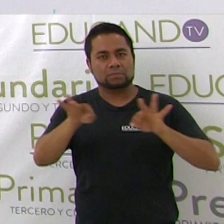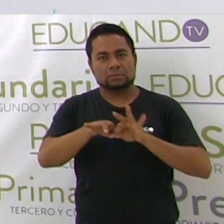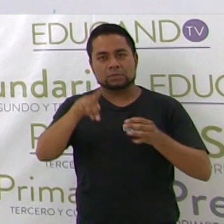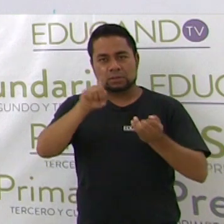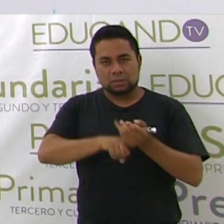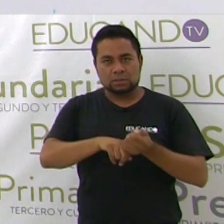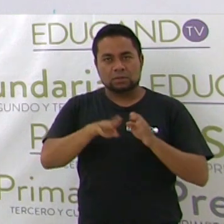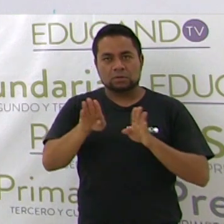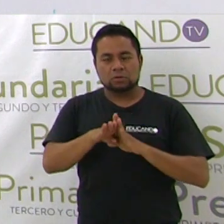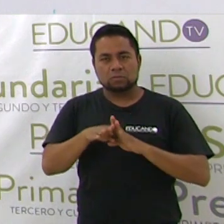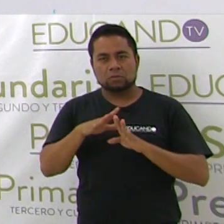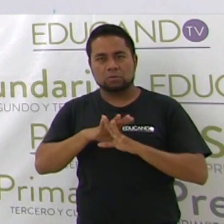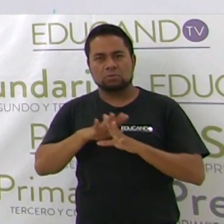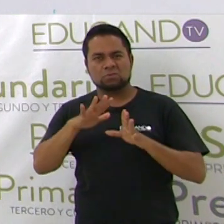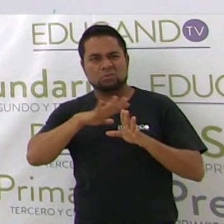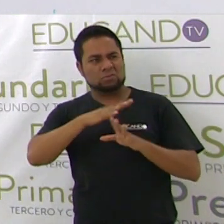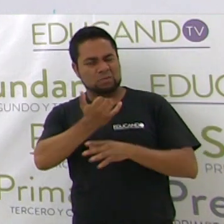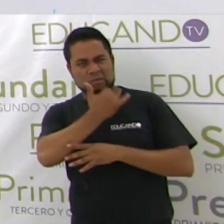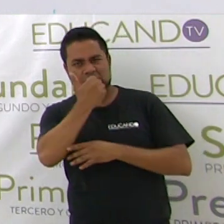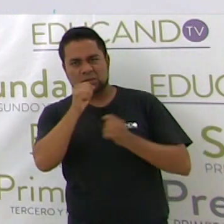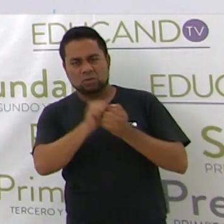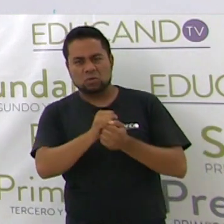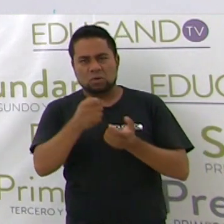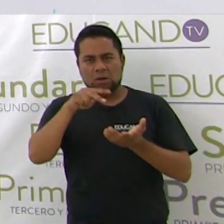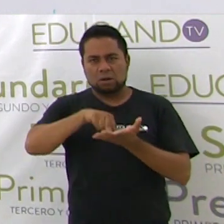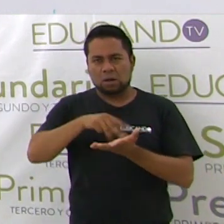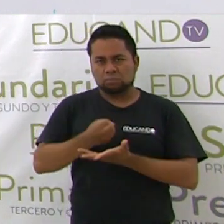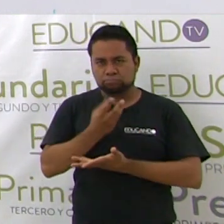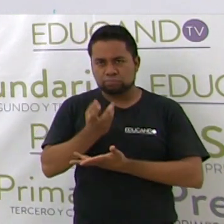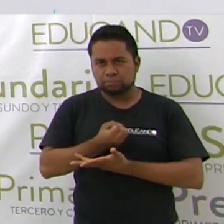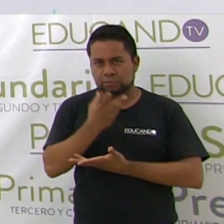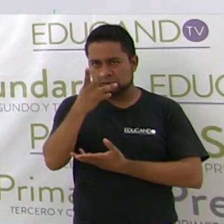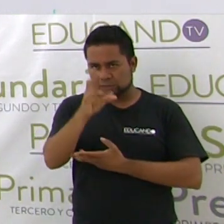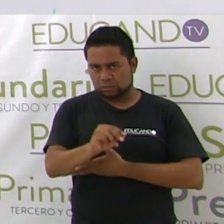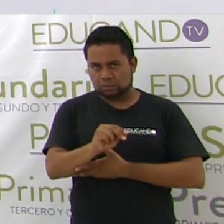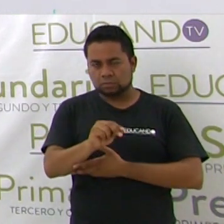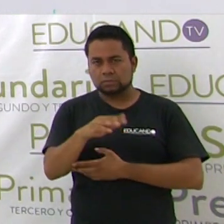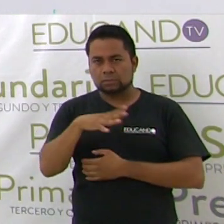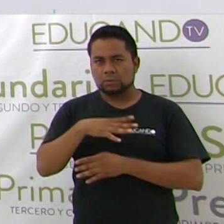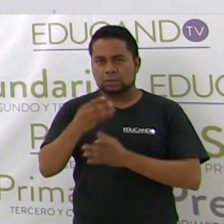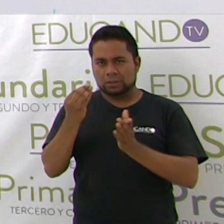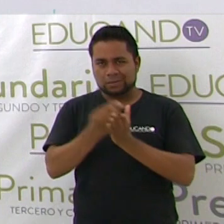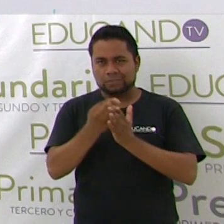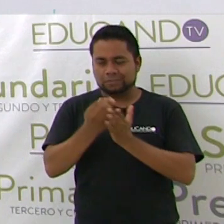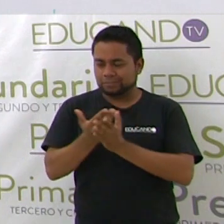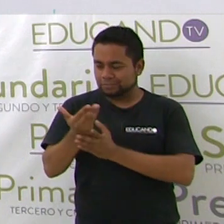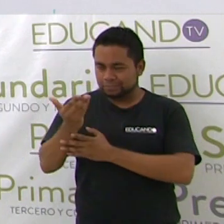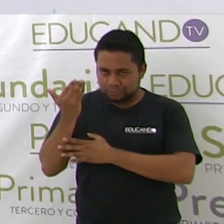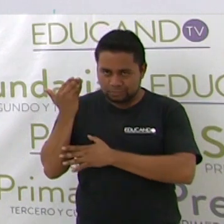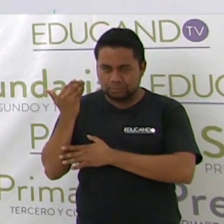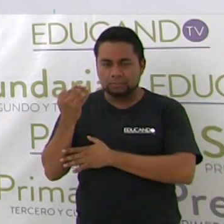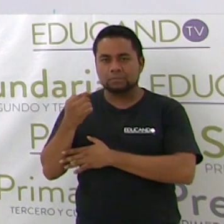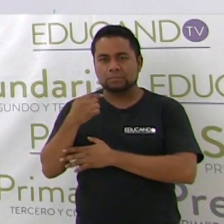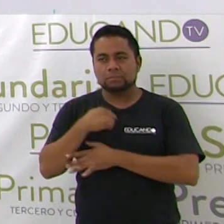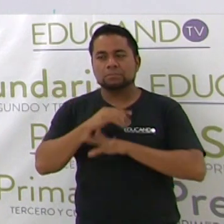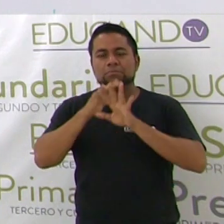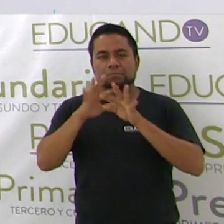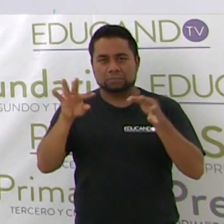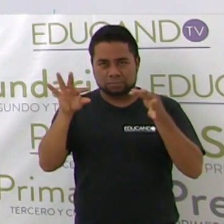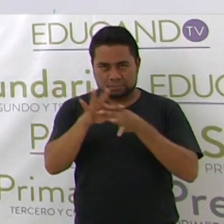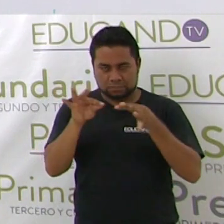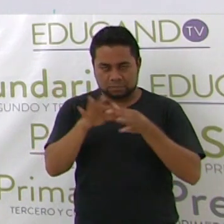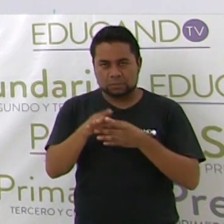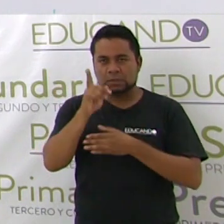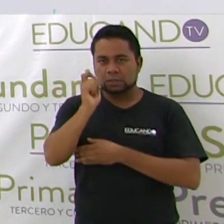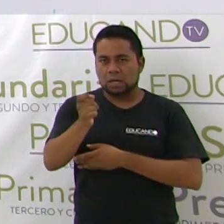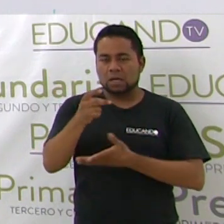las vamos a confundir con la exposición. Nosotros ya tuvimos una clase en la que les hablé de